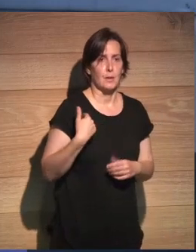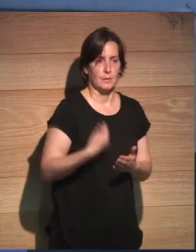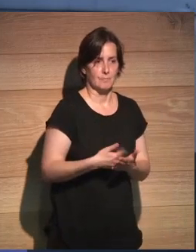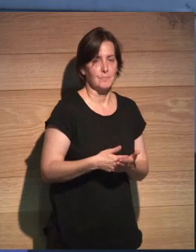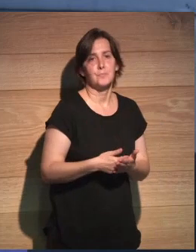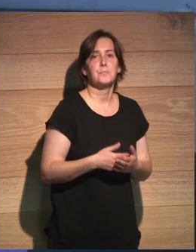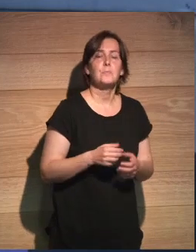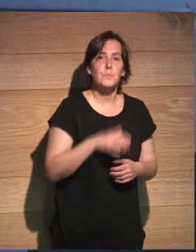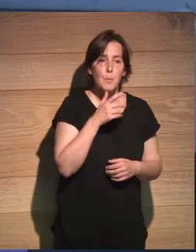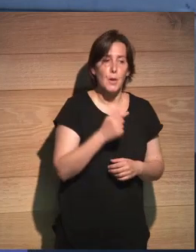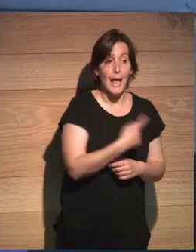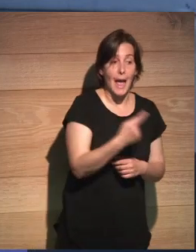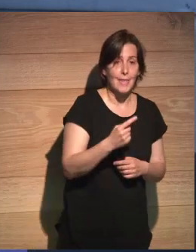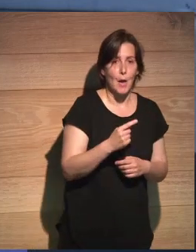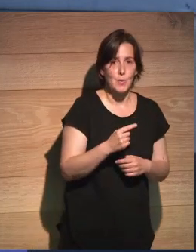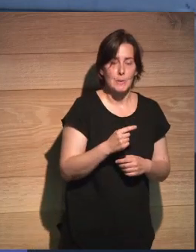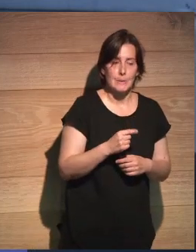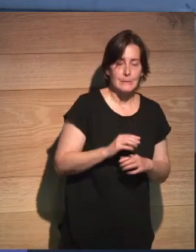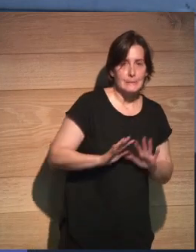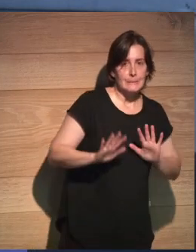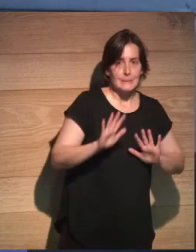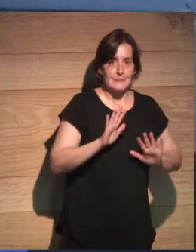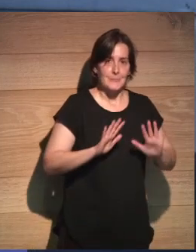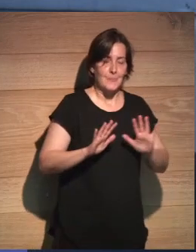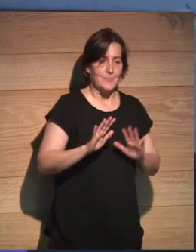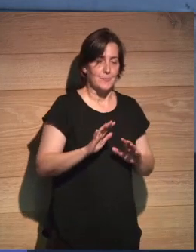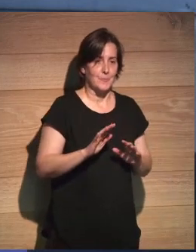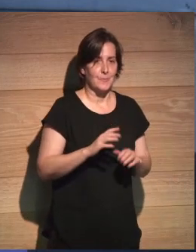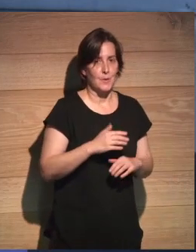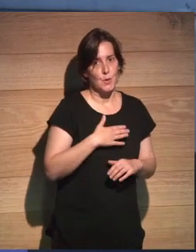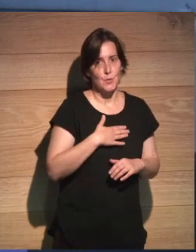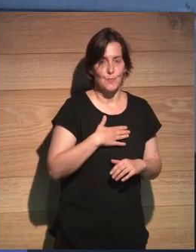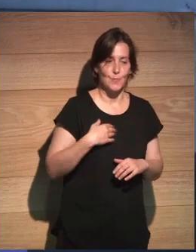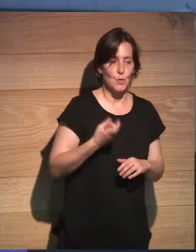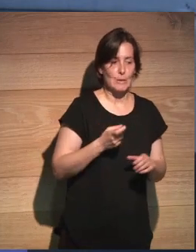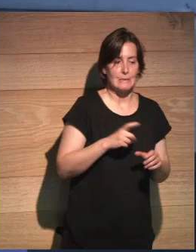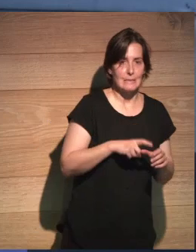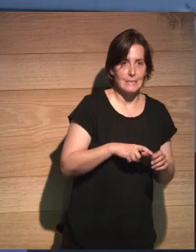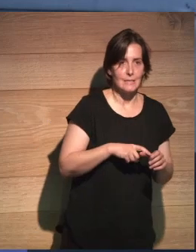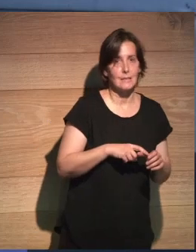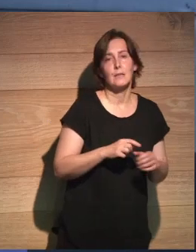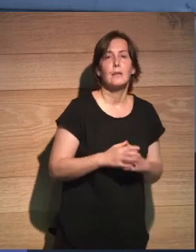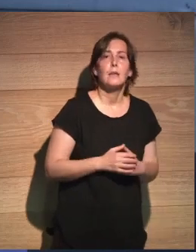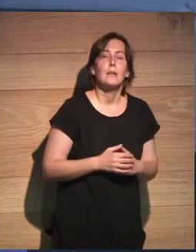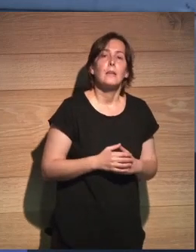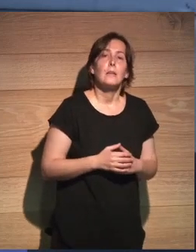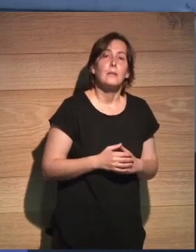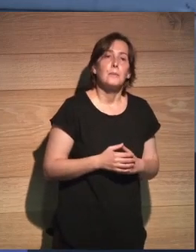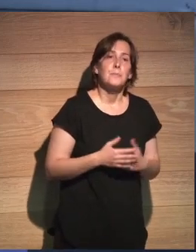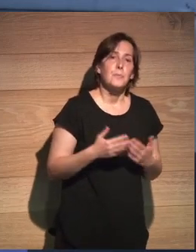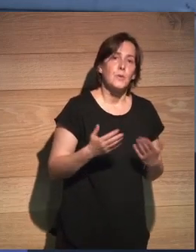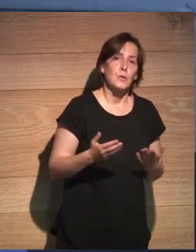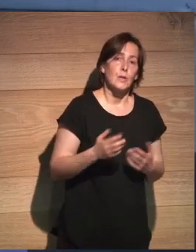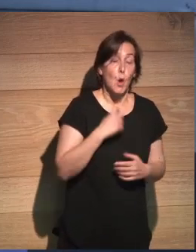muy celosos de nuestras parcelas, ¿no? Y entonces cualquier posible intromisión pues se puede ver como